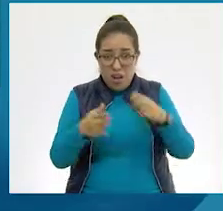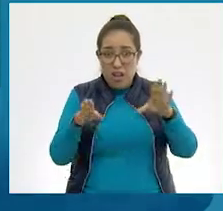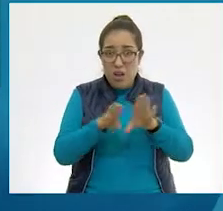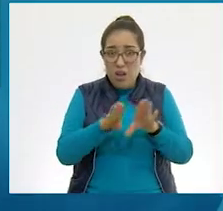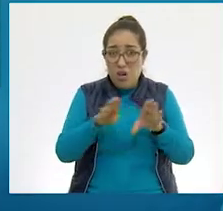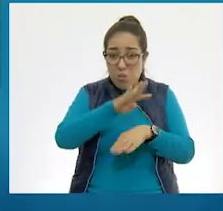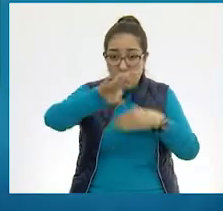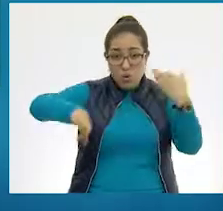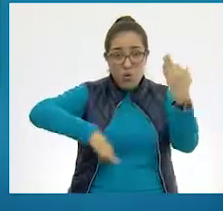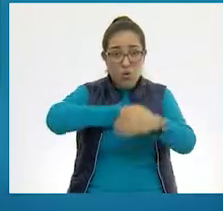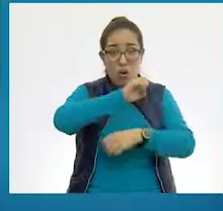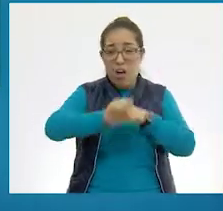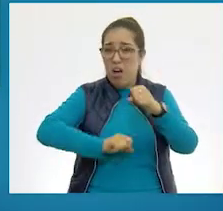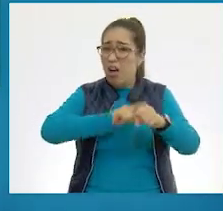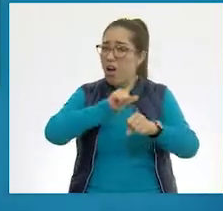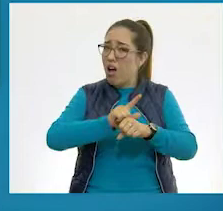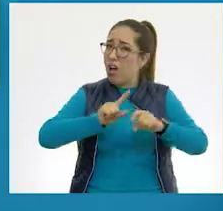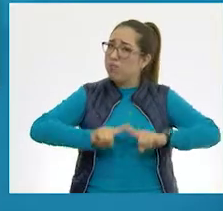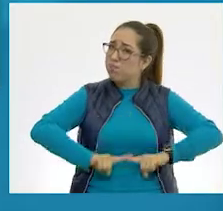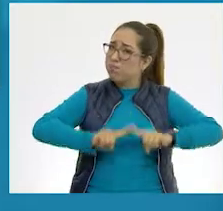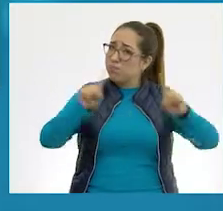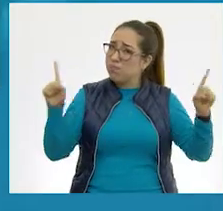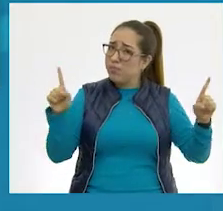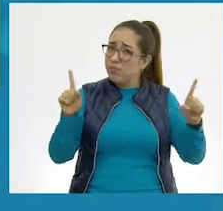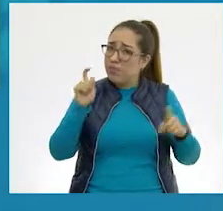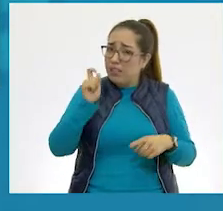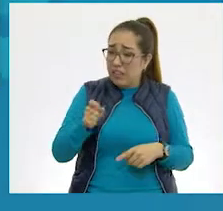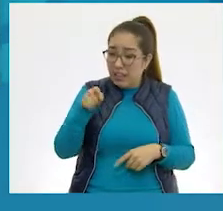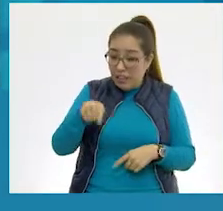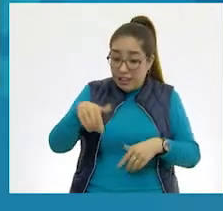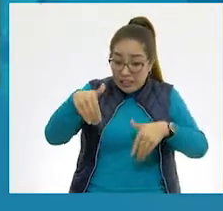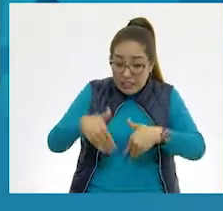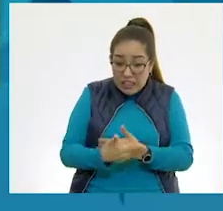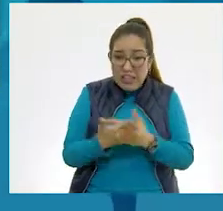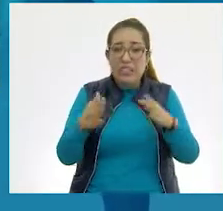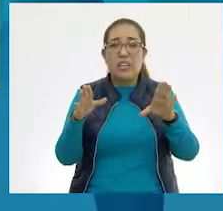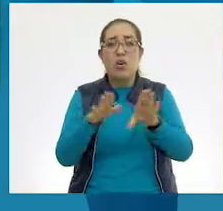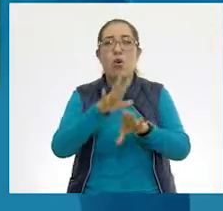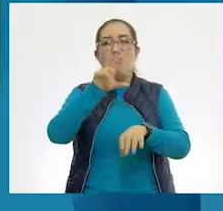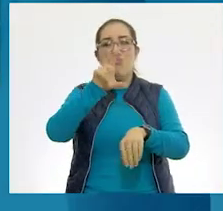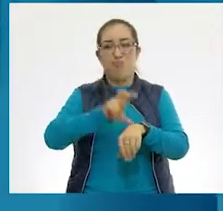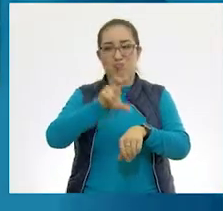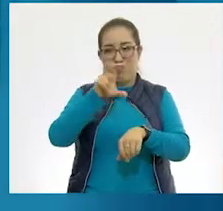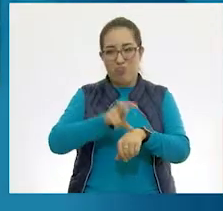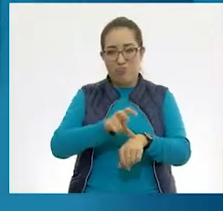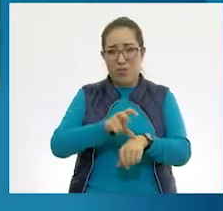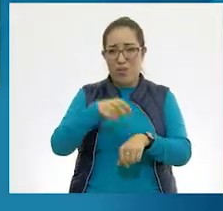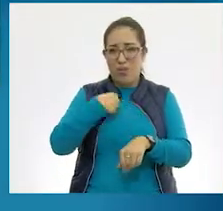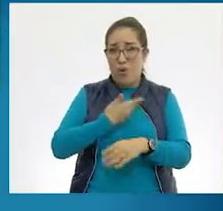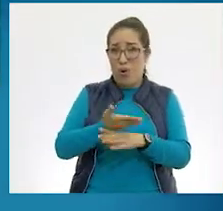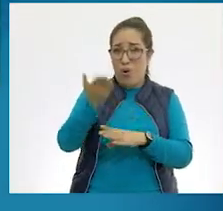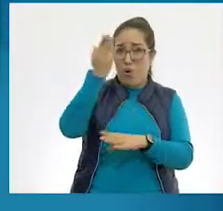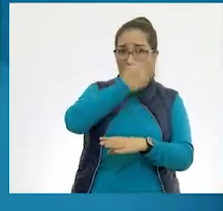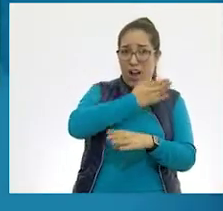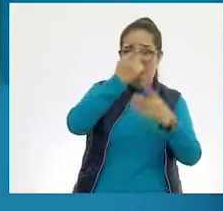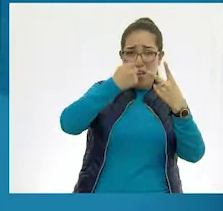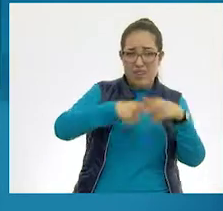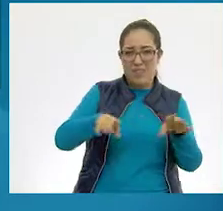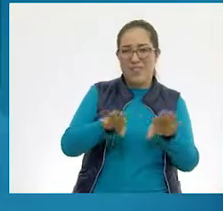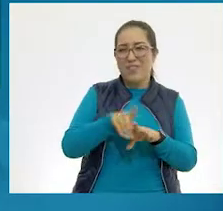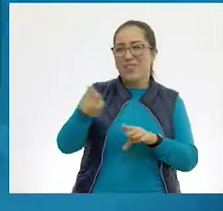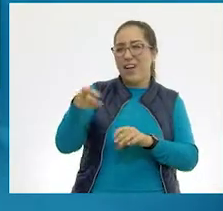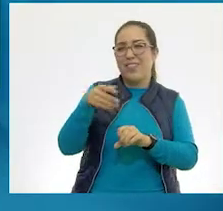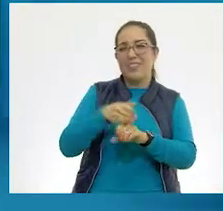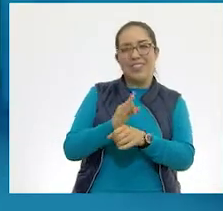¡Qué bárbaros! O sea, ponen huevos. Y yo al principio creí que me estaban cotorreando,